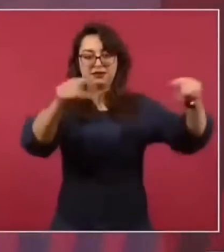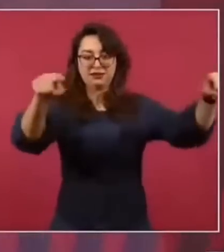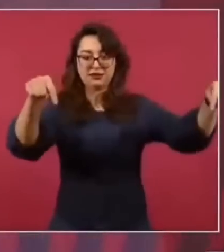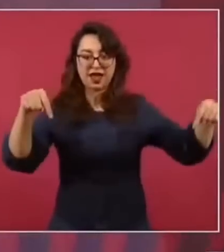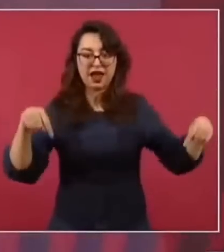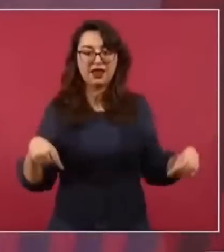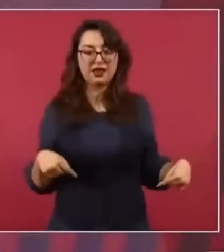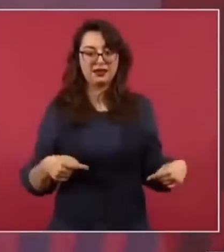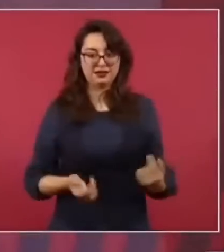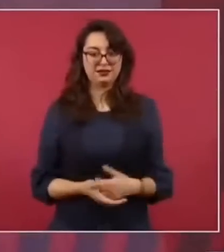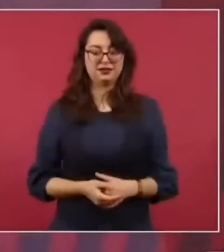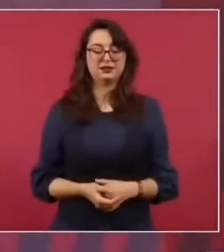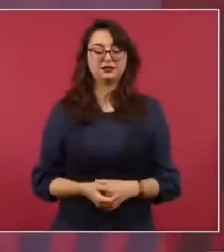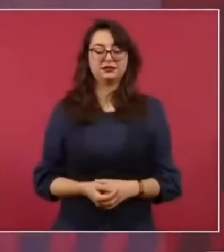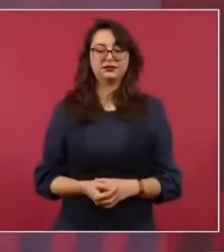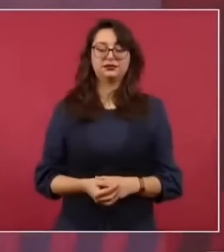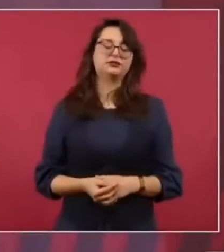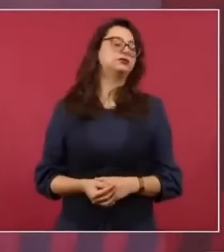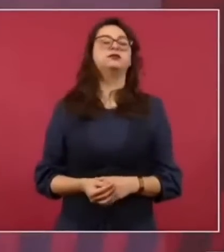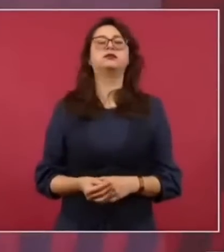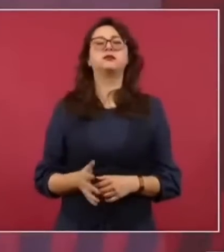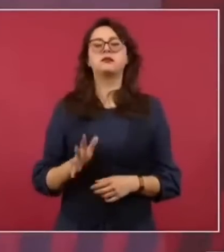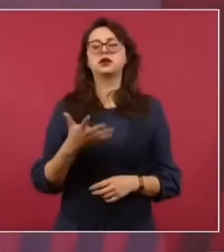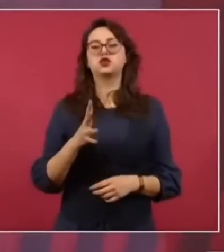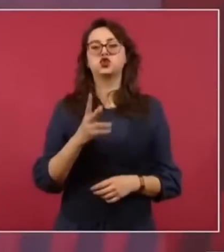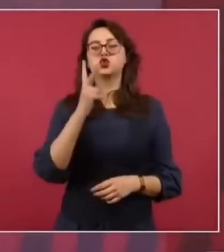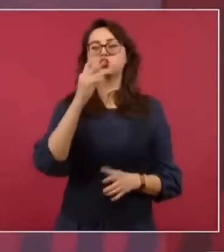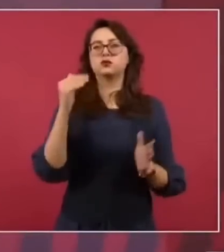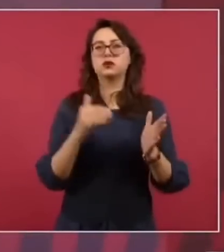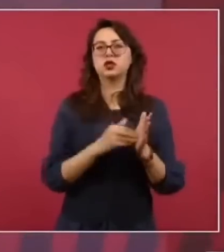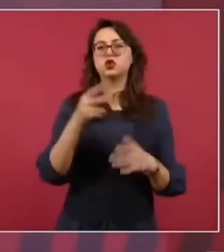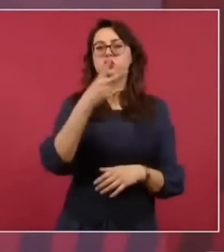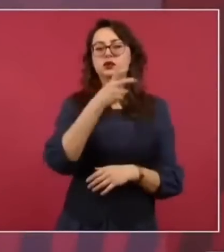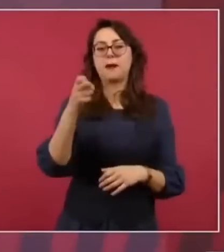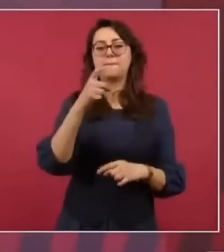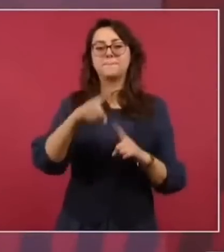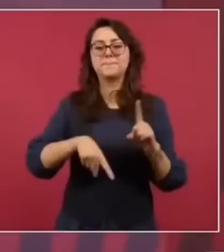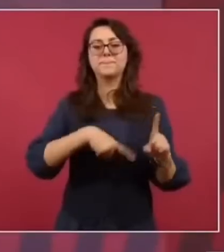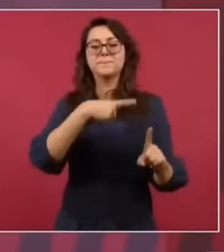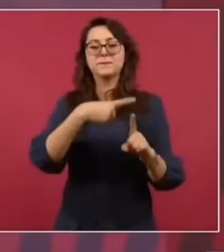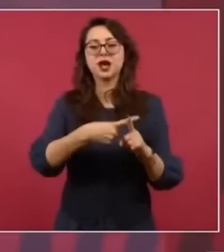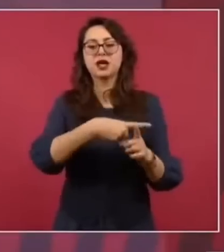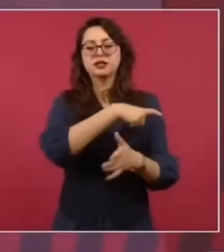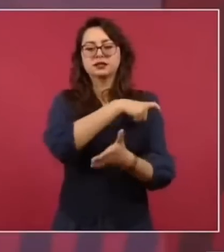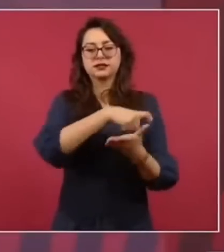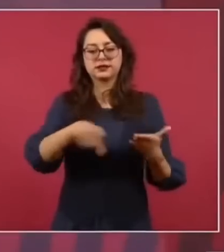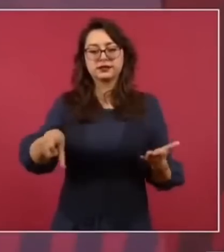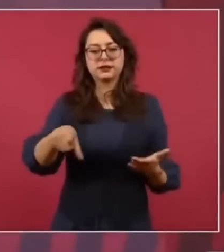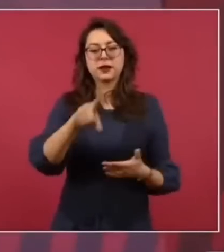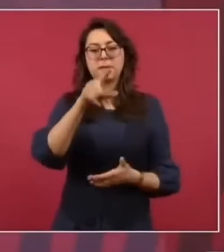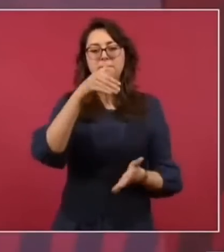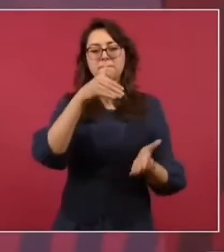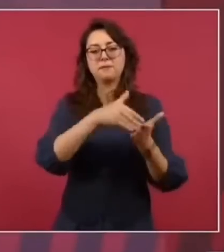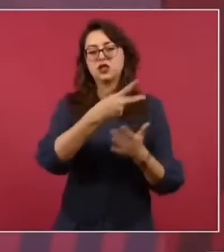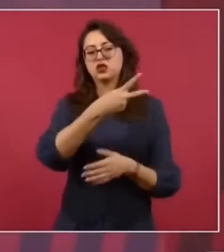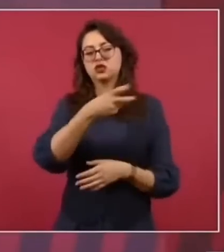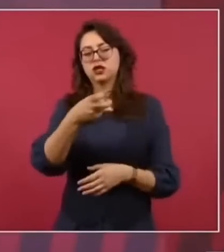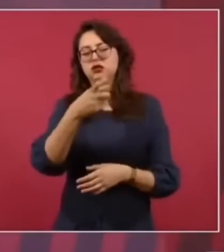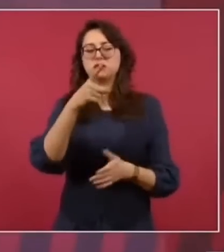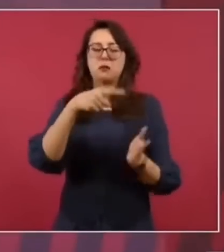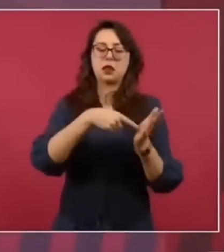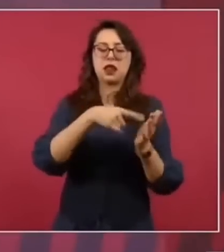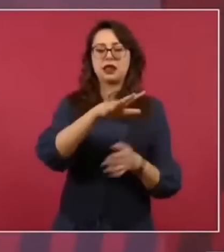porque tenía como 2,200 y se compraron como 1,200,